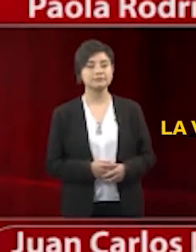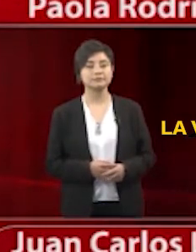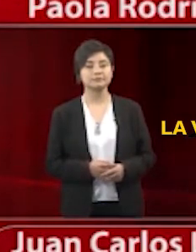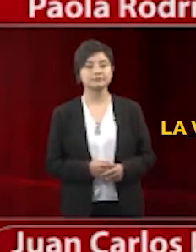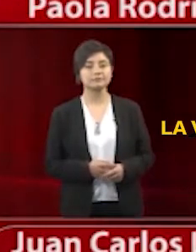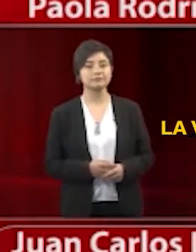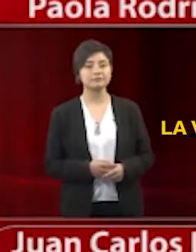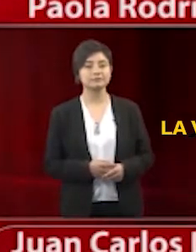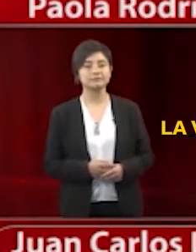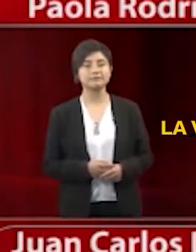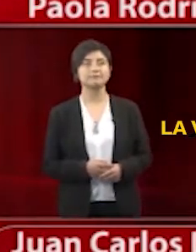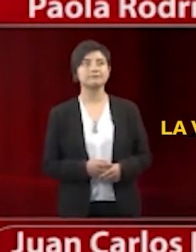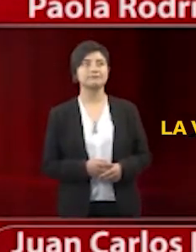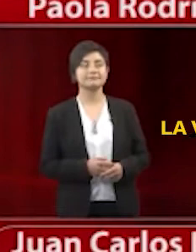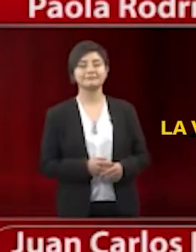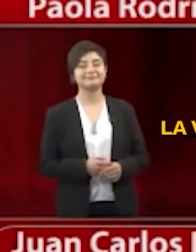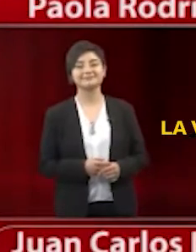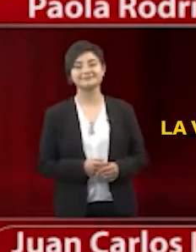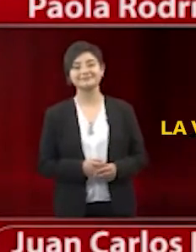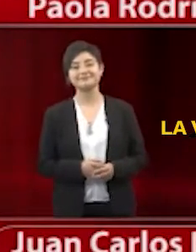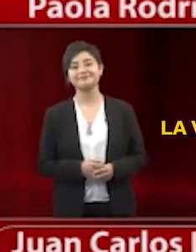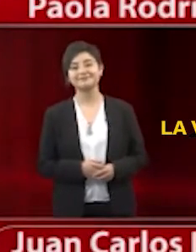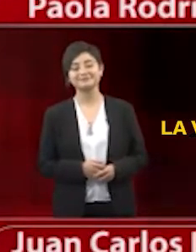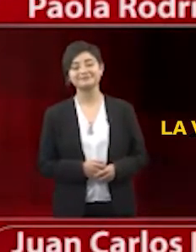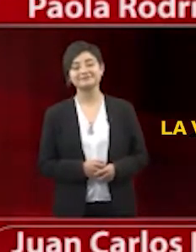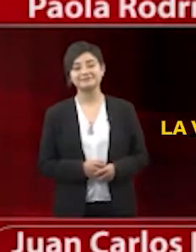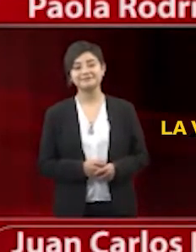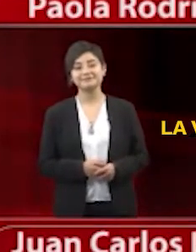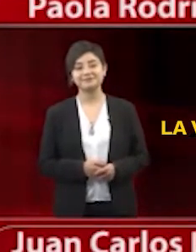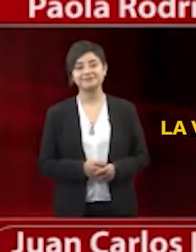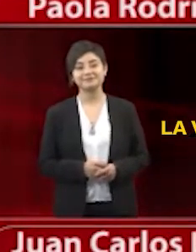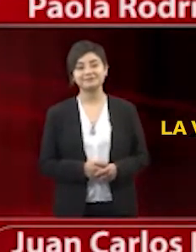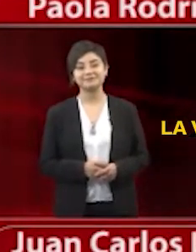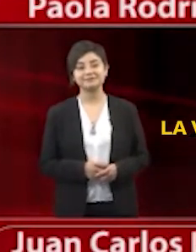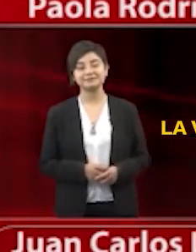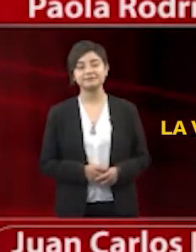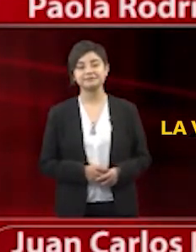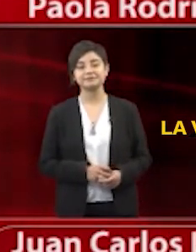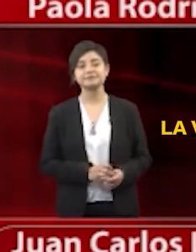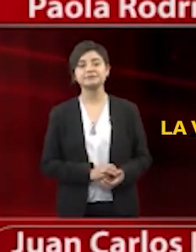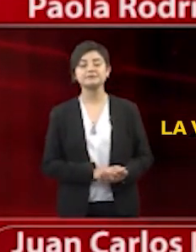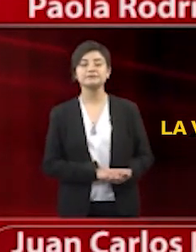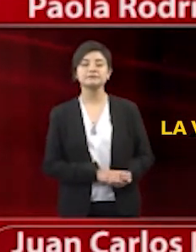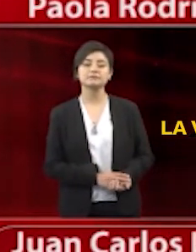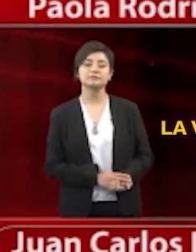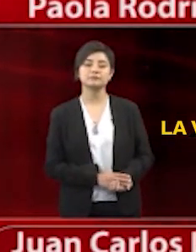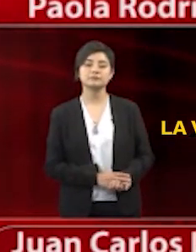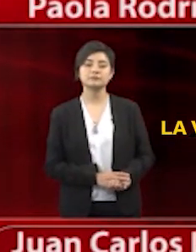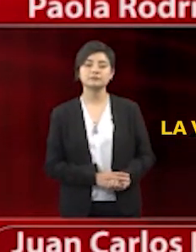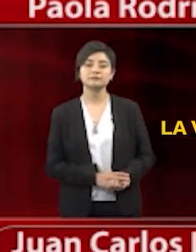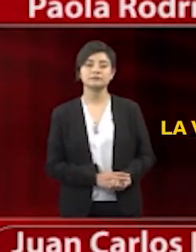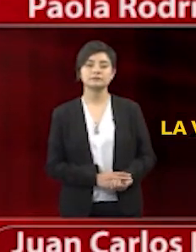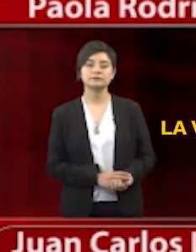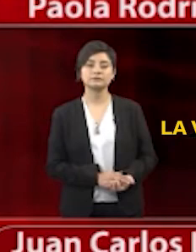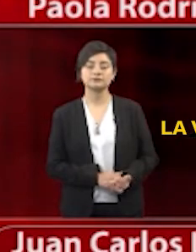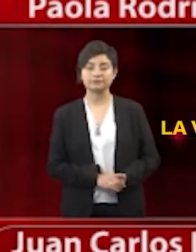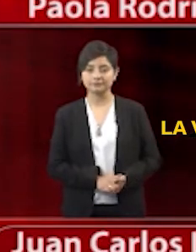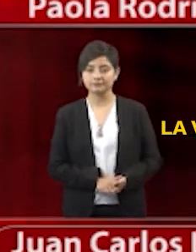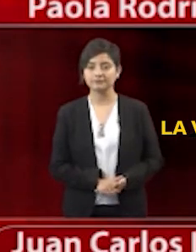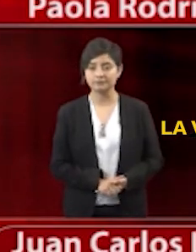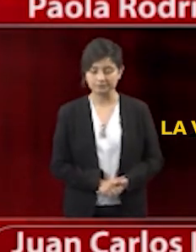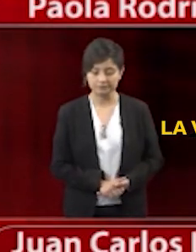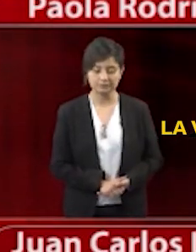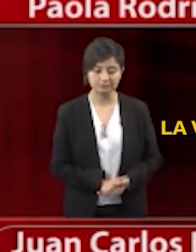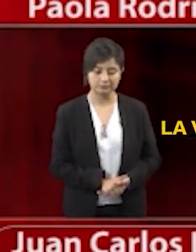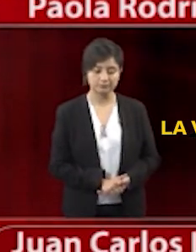más comercializadas alrededor del mundo, son las mismas que se comercializan o se producen hoy en Colombia, que son básicamente